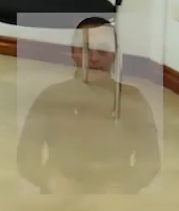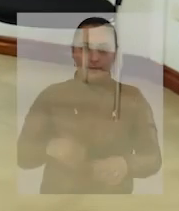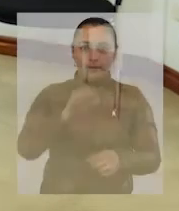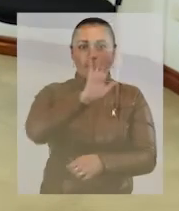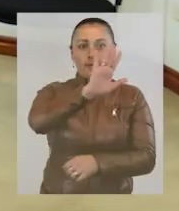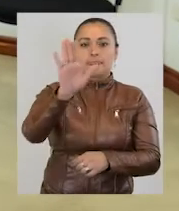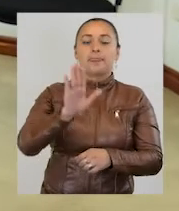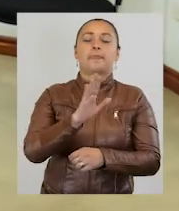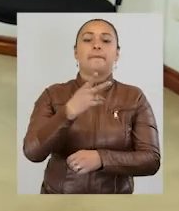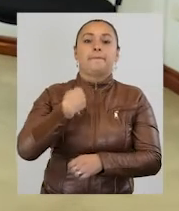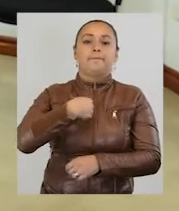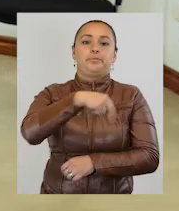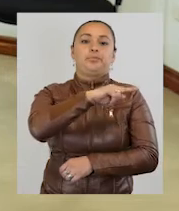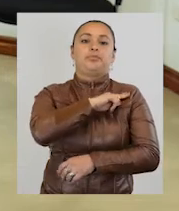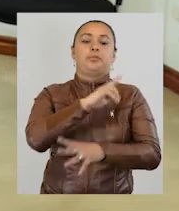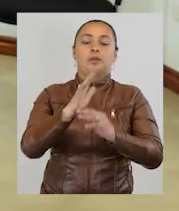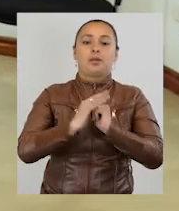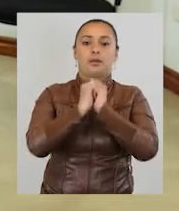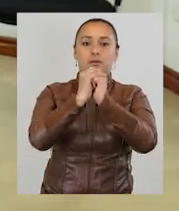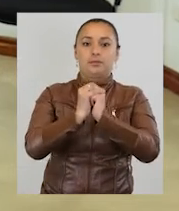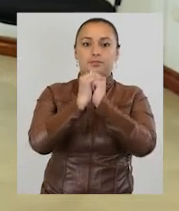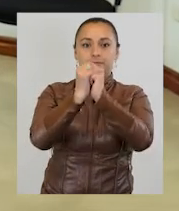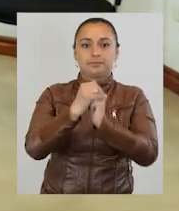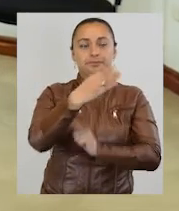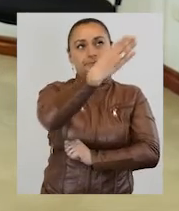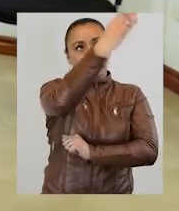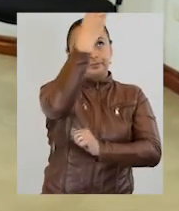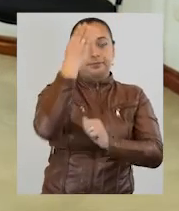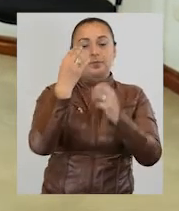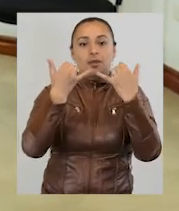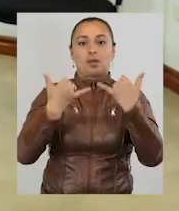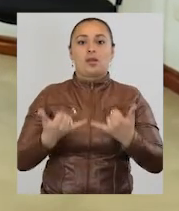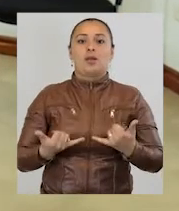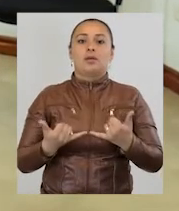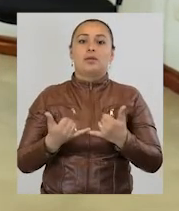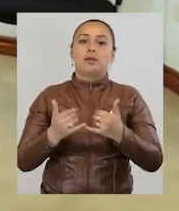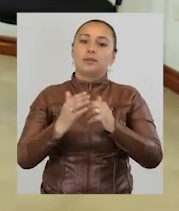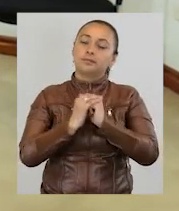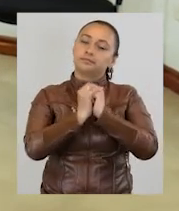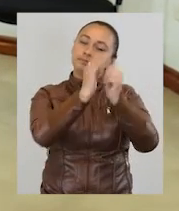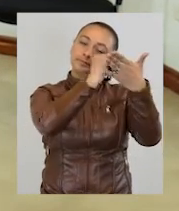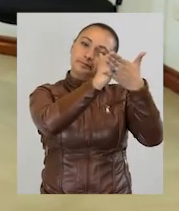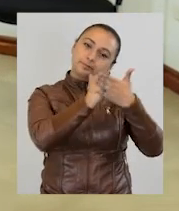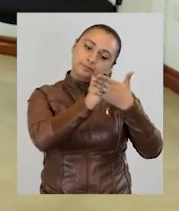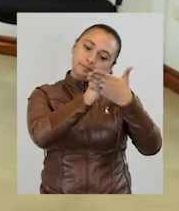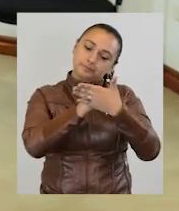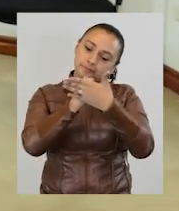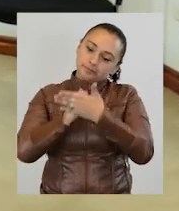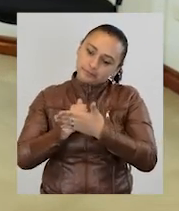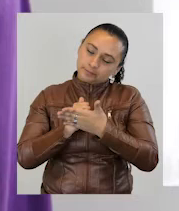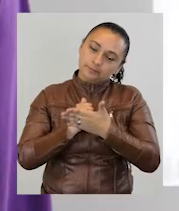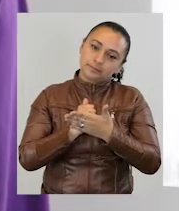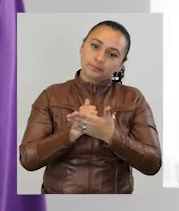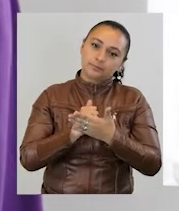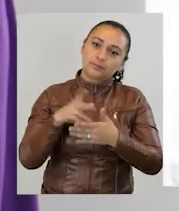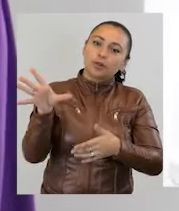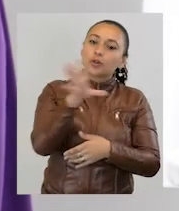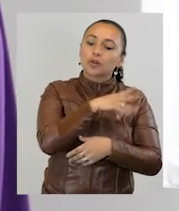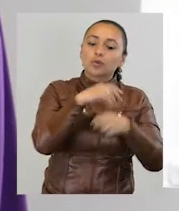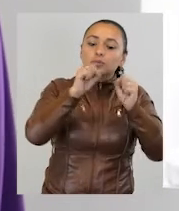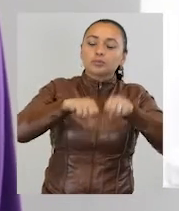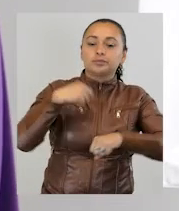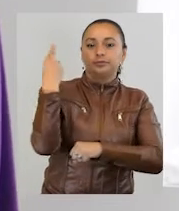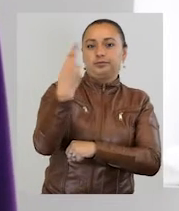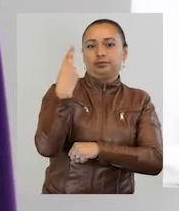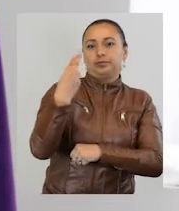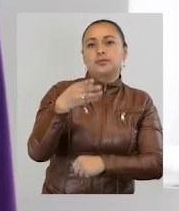Hermanos, presentemos confiadamente nuestra oración al Padre en este tiempo de misericordia y de gracia, y digamos